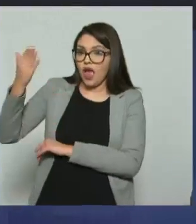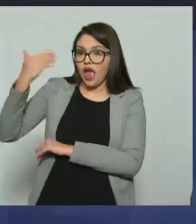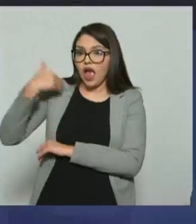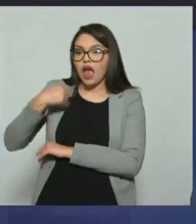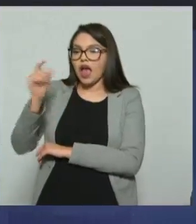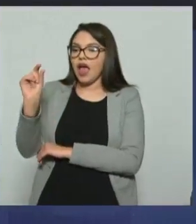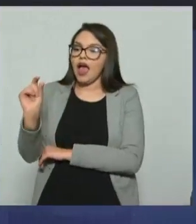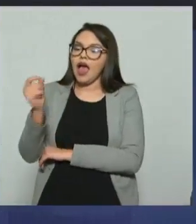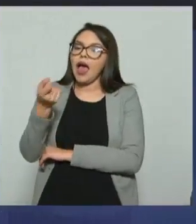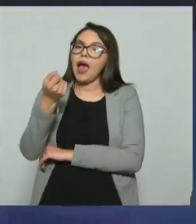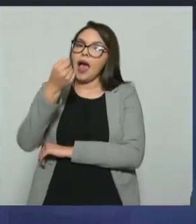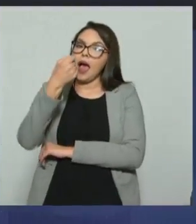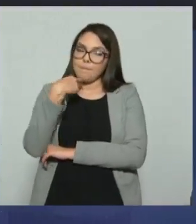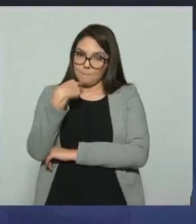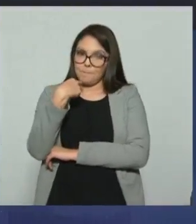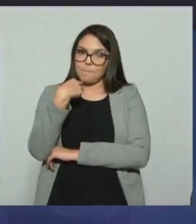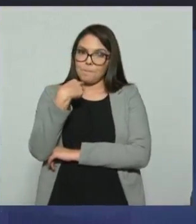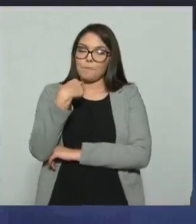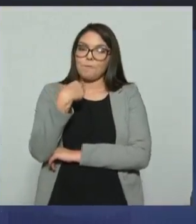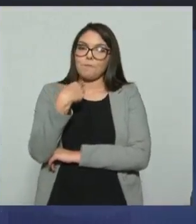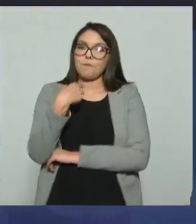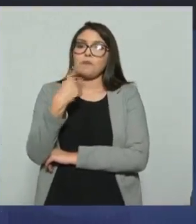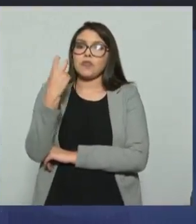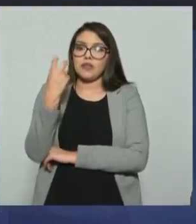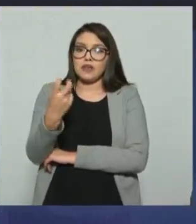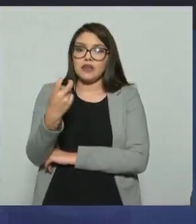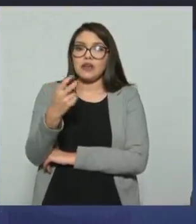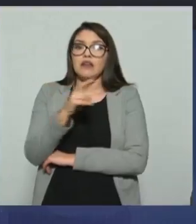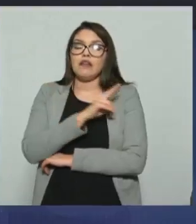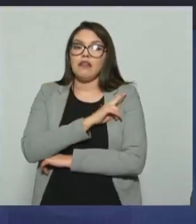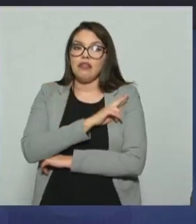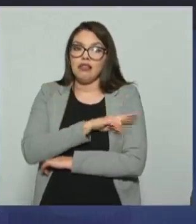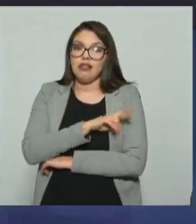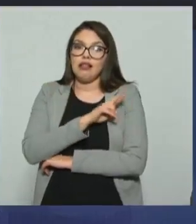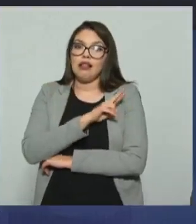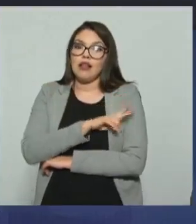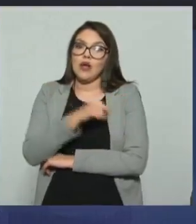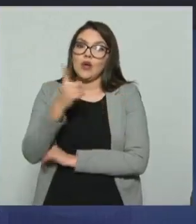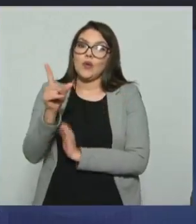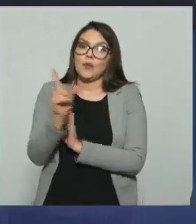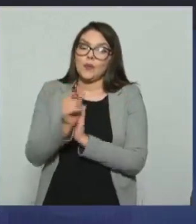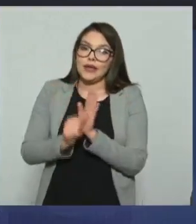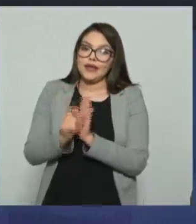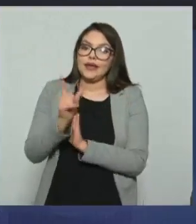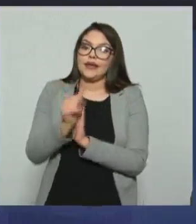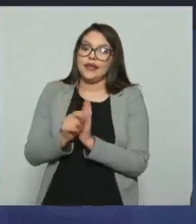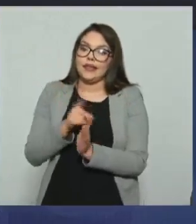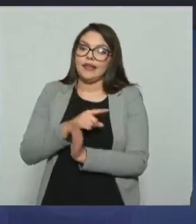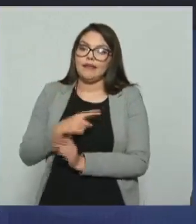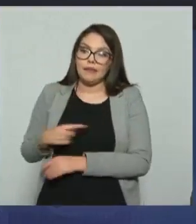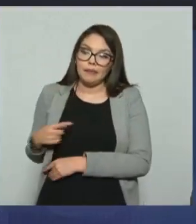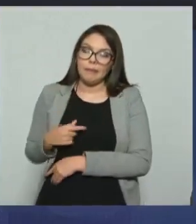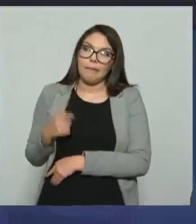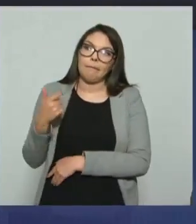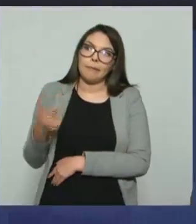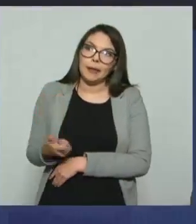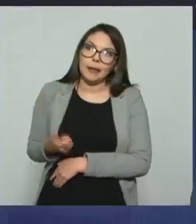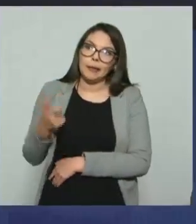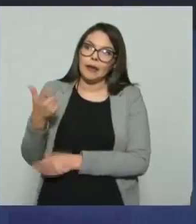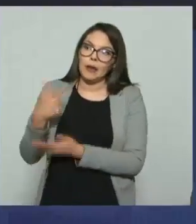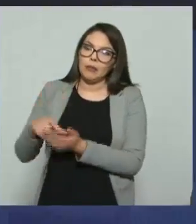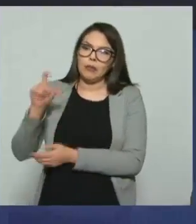cápsulas. Ajá. Y era una renta mensual que tenías que estar teniendo. Sí. Desde que has